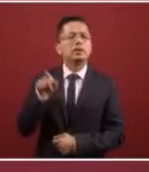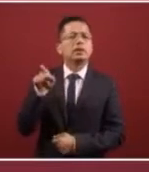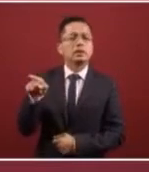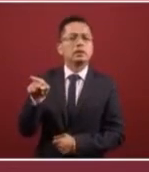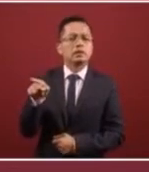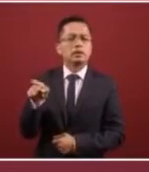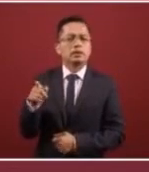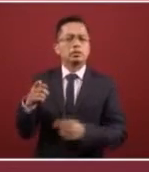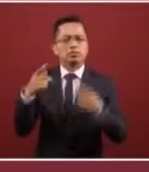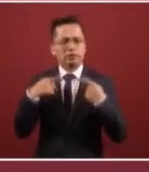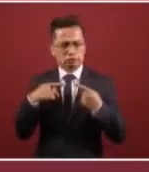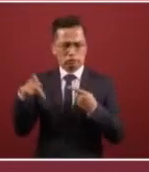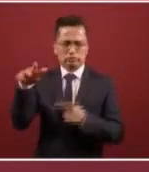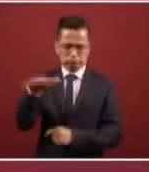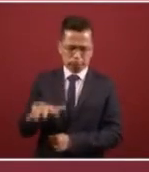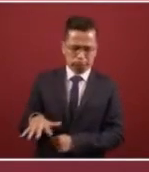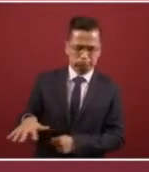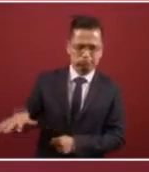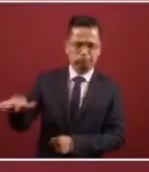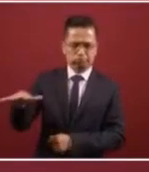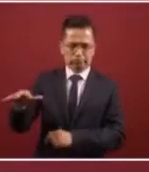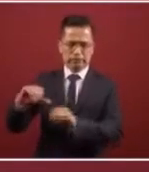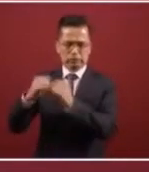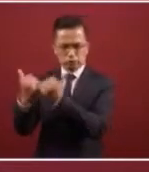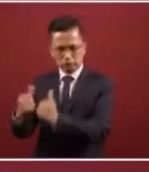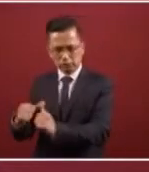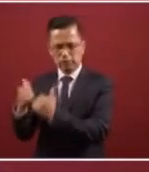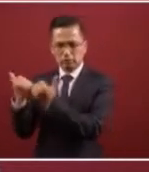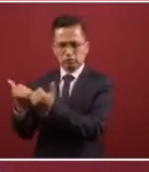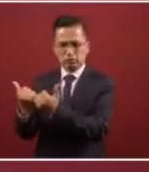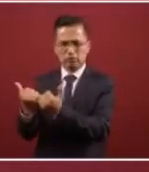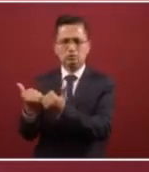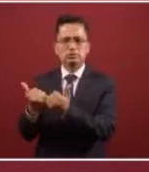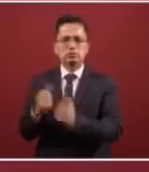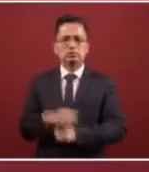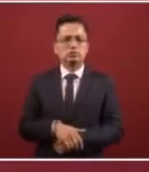integrantes de la sociedad civil. Y